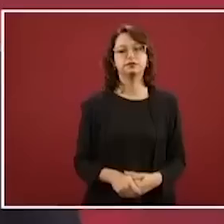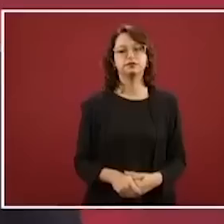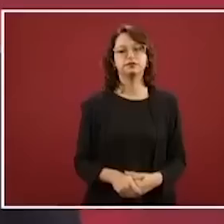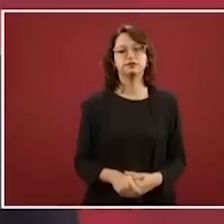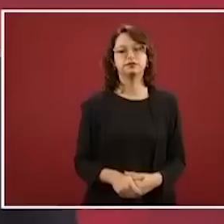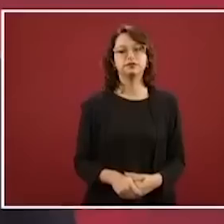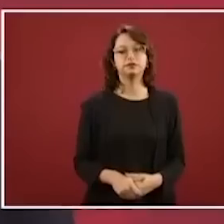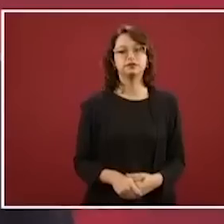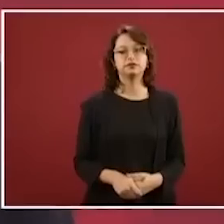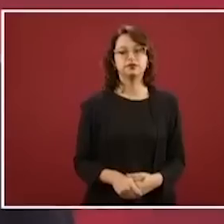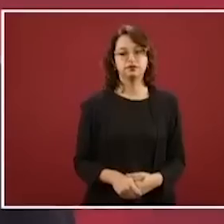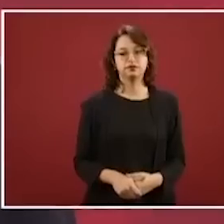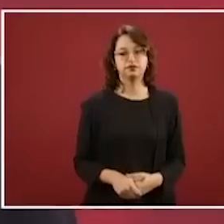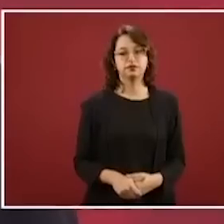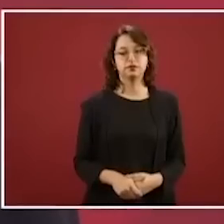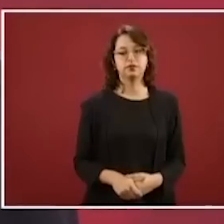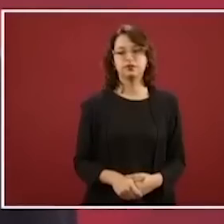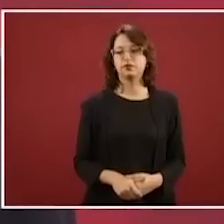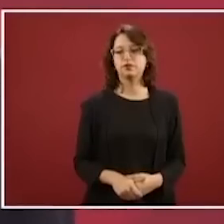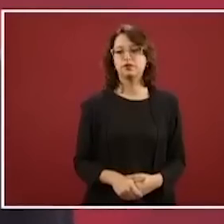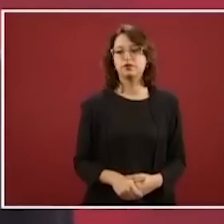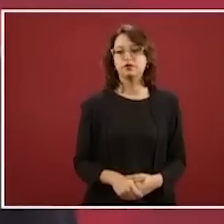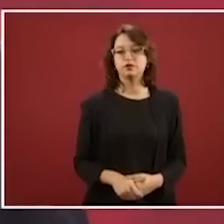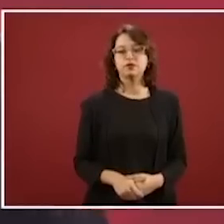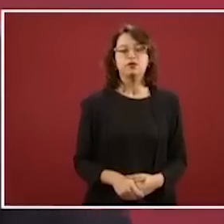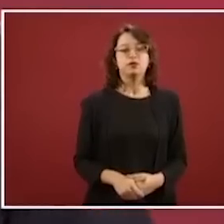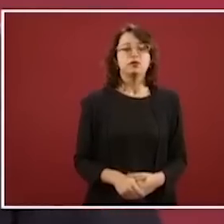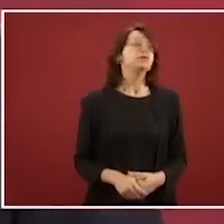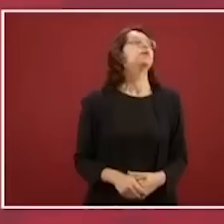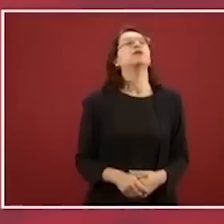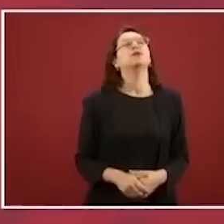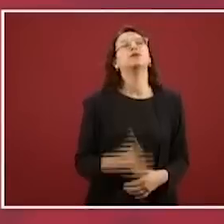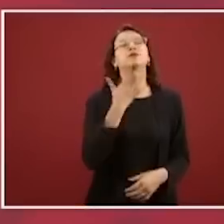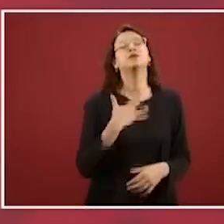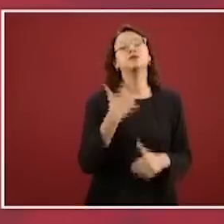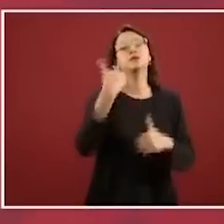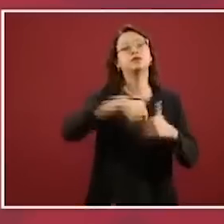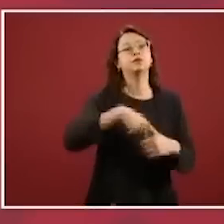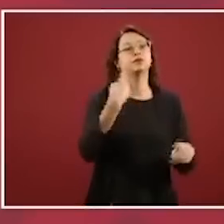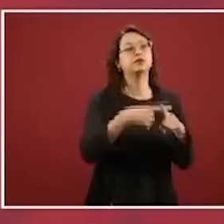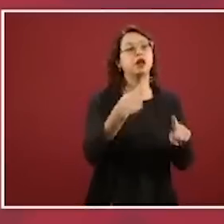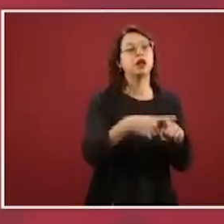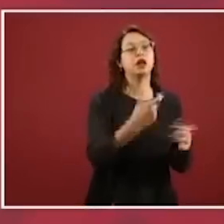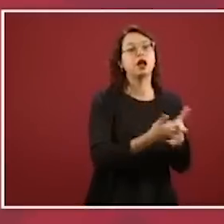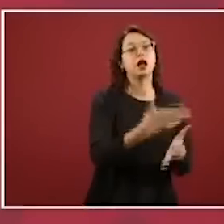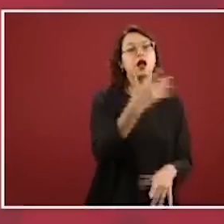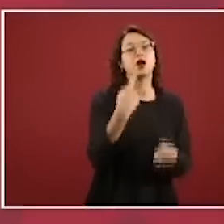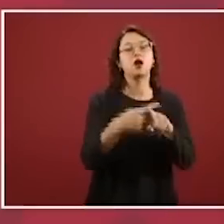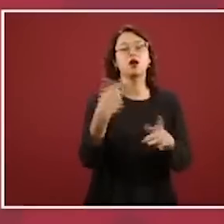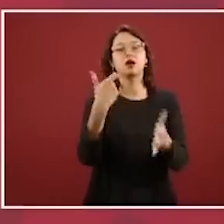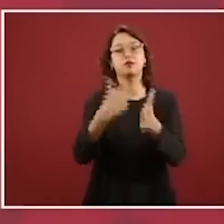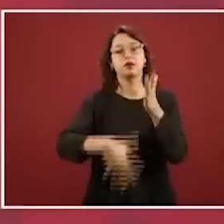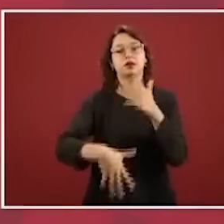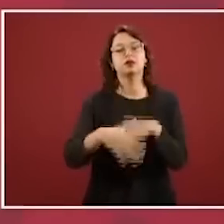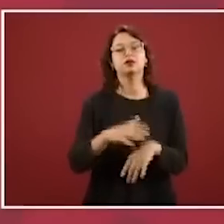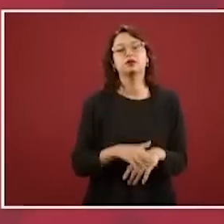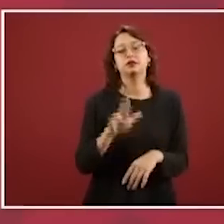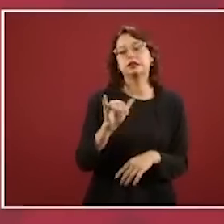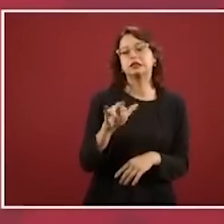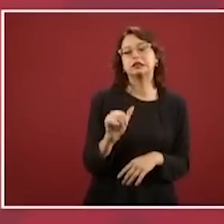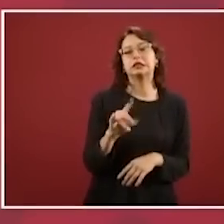informar sobre el quién es quién en los precios. Ricardo Sheffield va a informarnos.